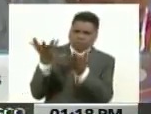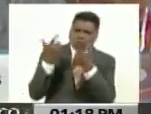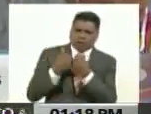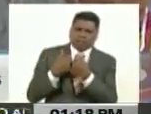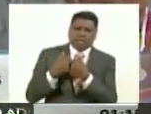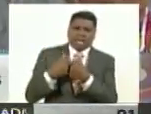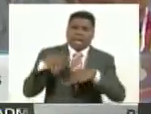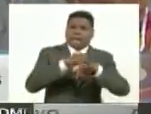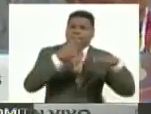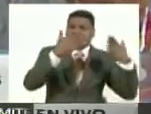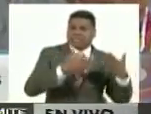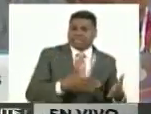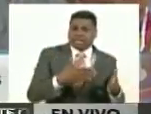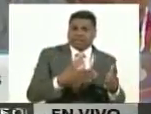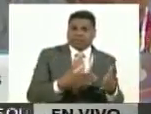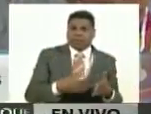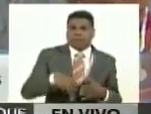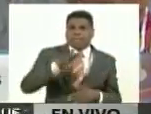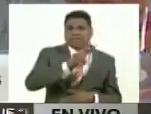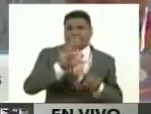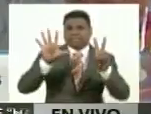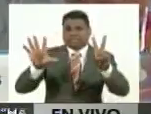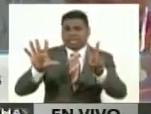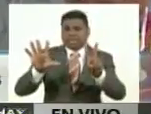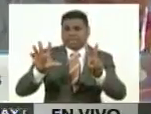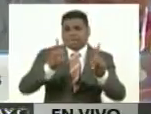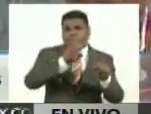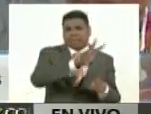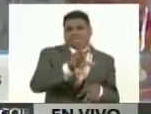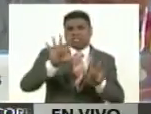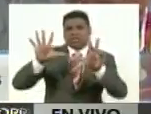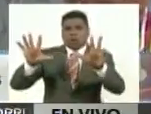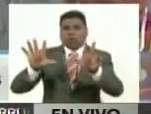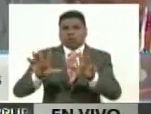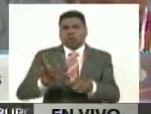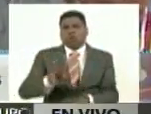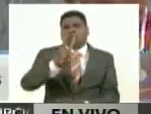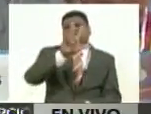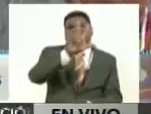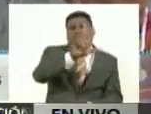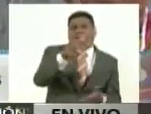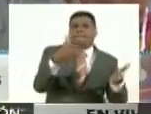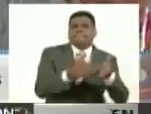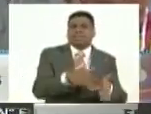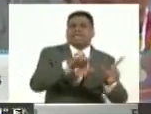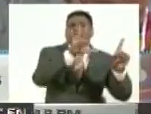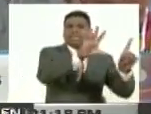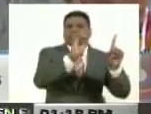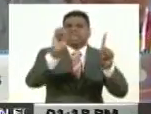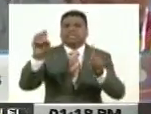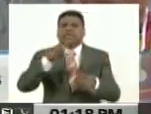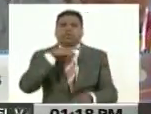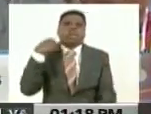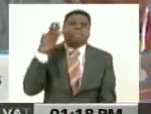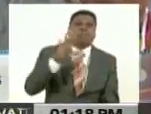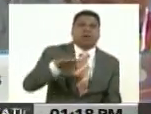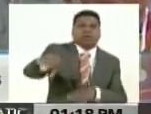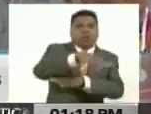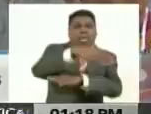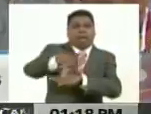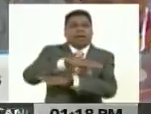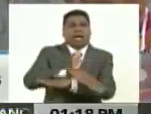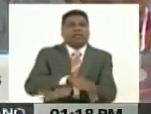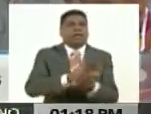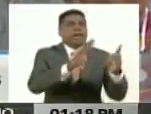la Defensa el 27 y 28 de febrero, cuando llegaron a 3.600 asesinados en las calles, dejaron